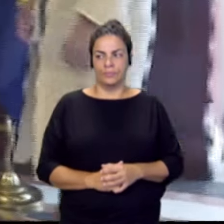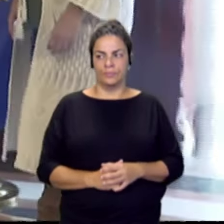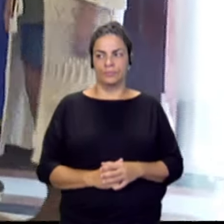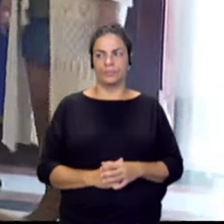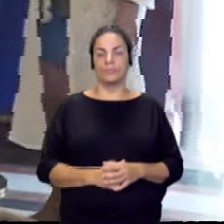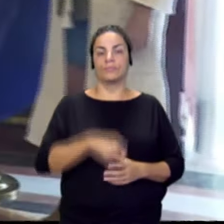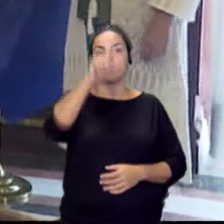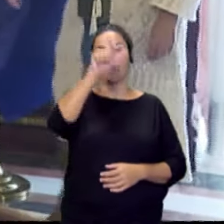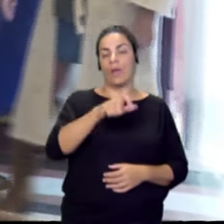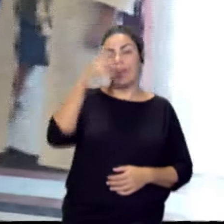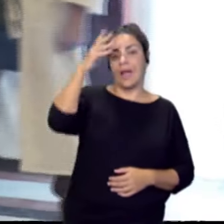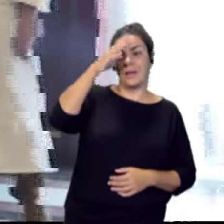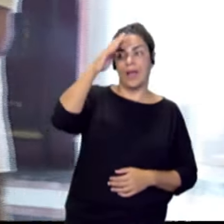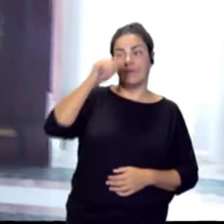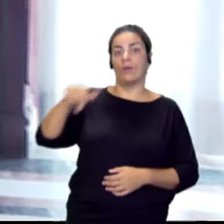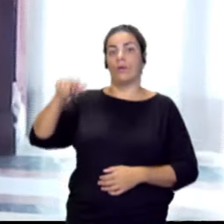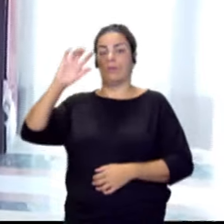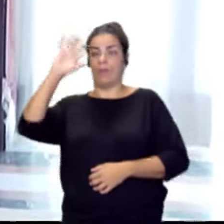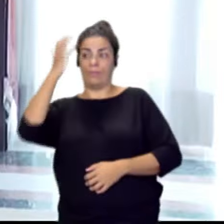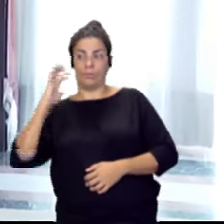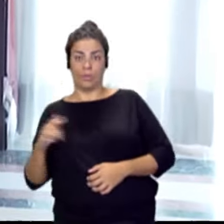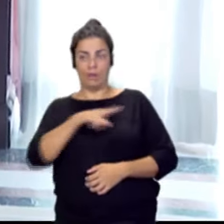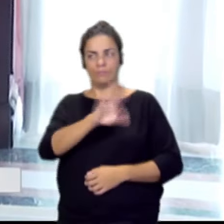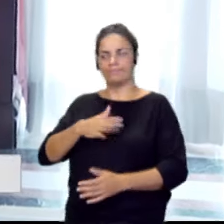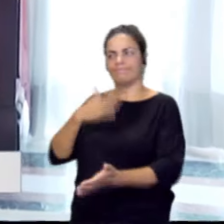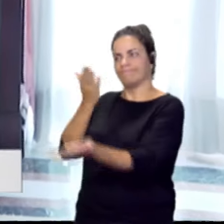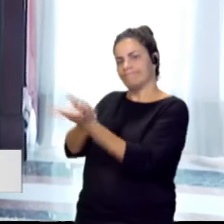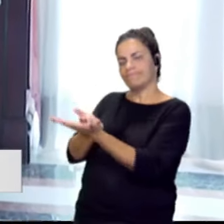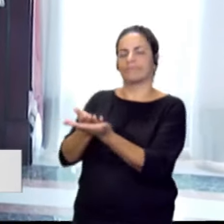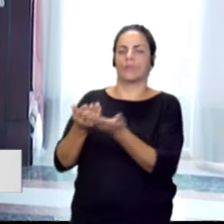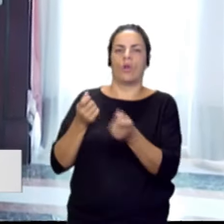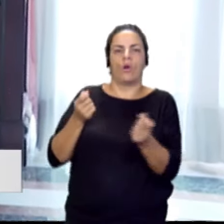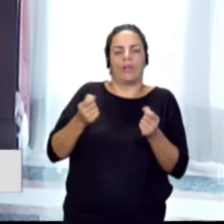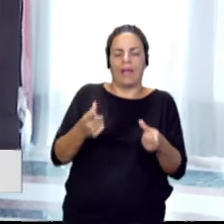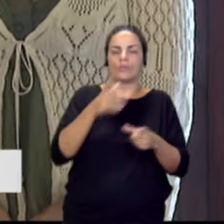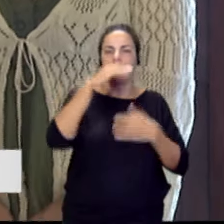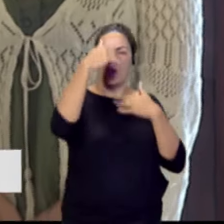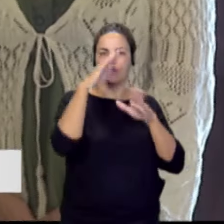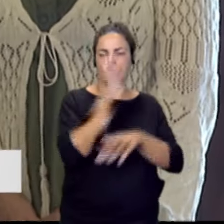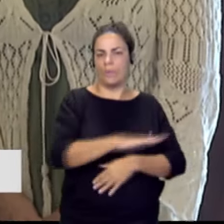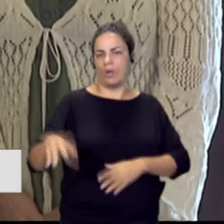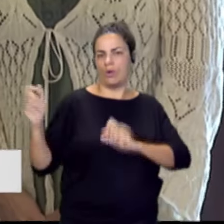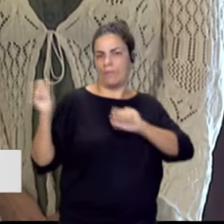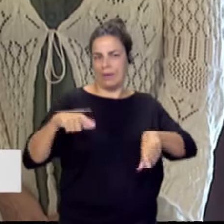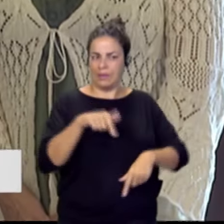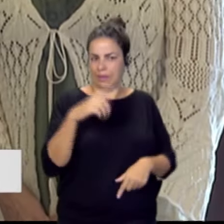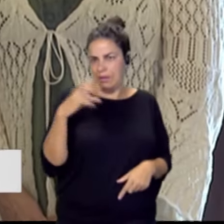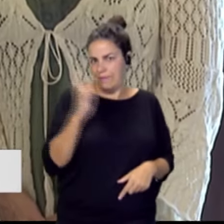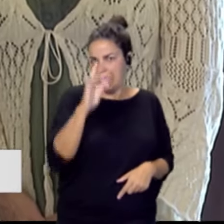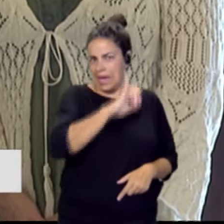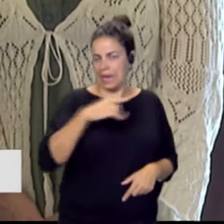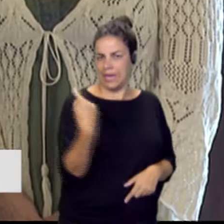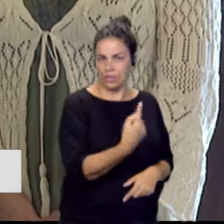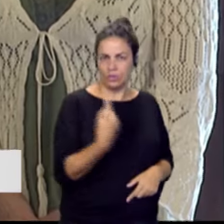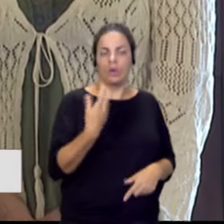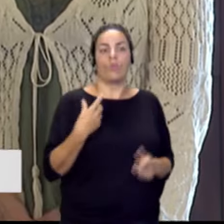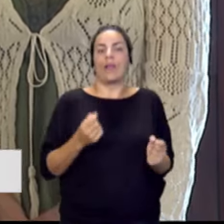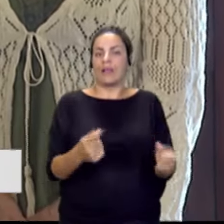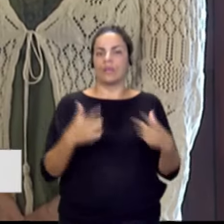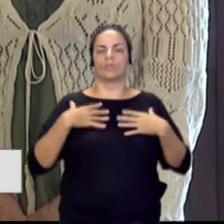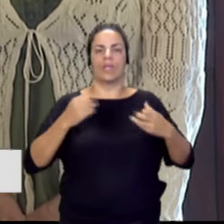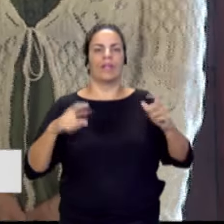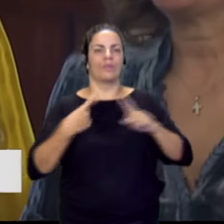Fernando Clavijo le reclamará a María Jesús Montero el coste de la atención de los menores migrantes que llegan solos a las islas, gastos sanitarios y de